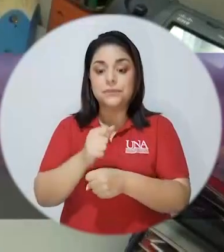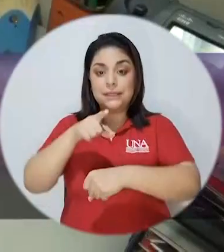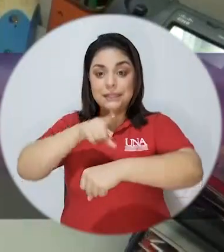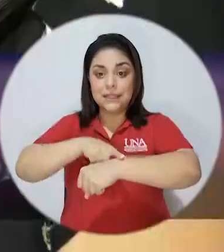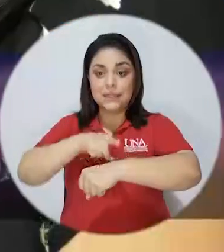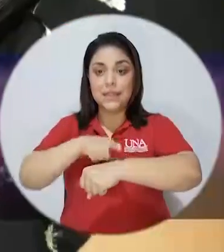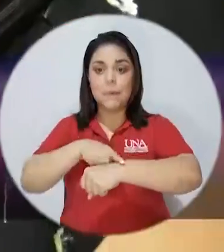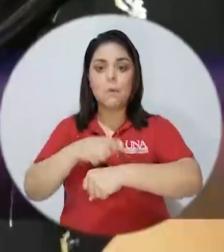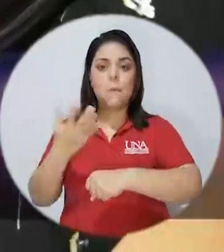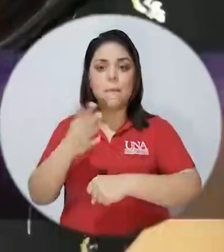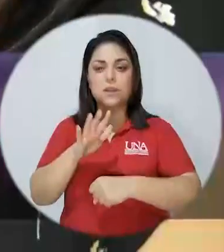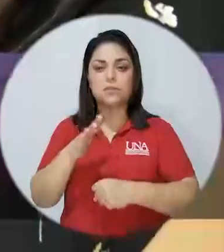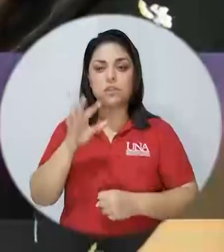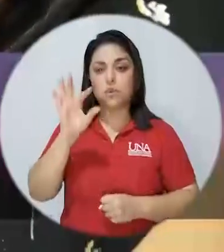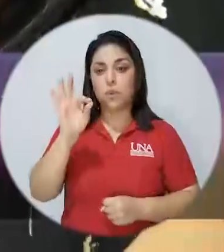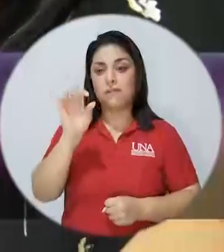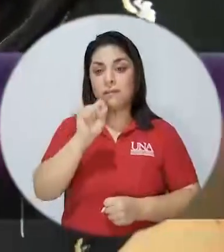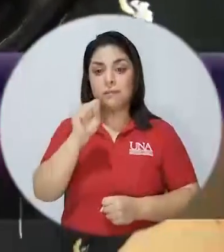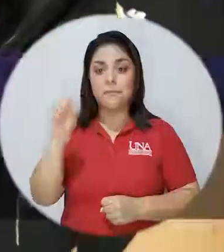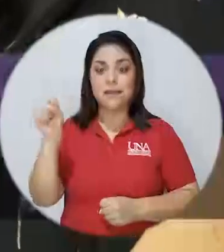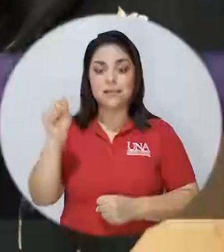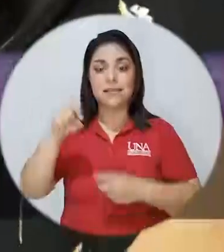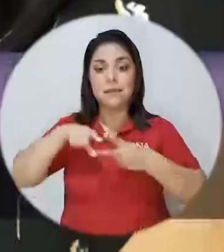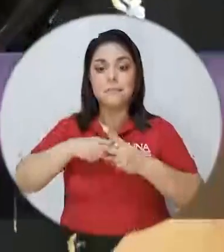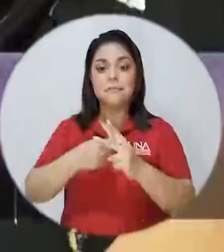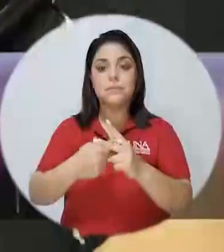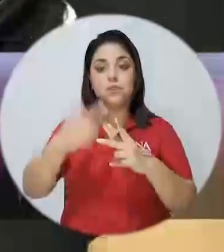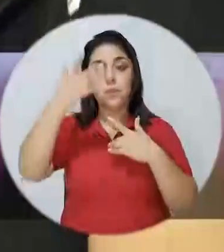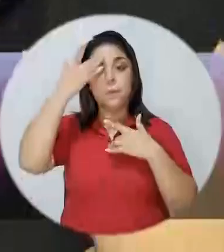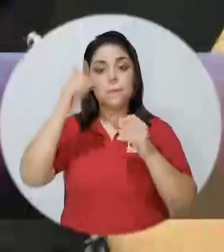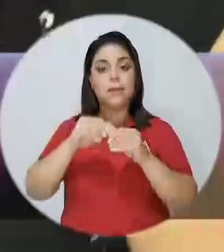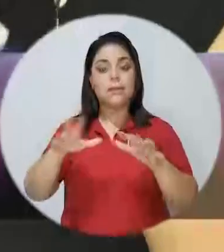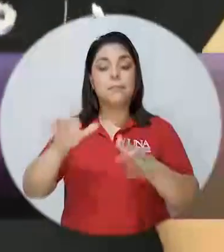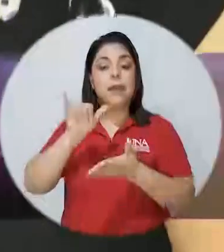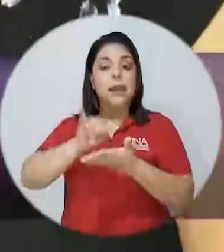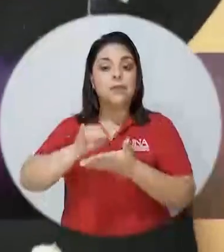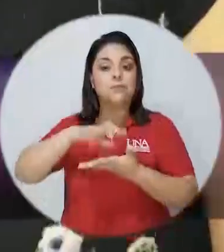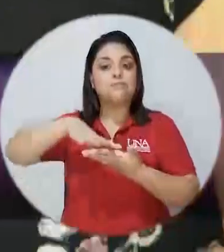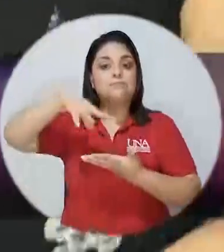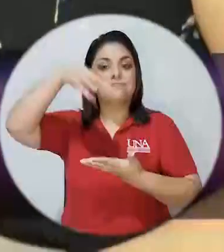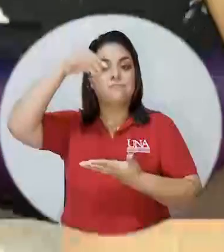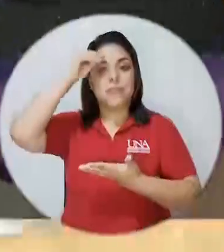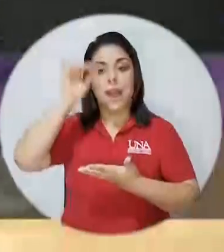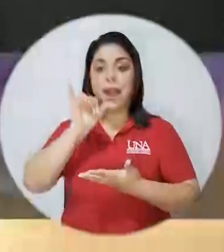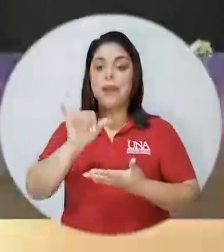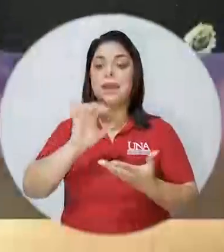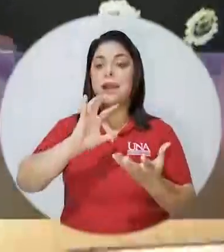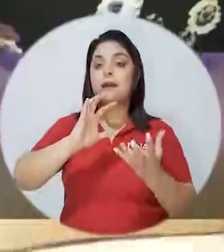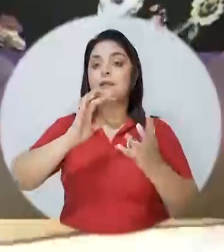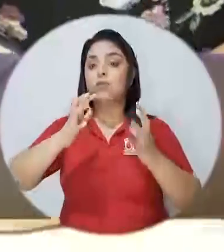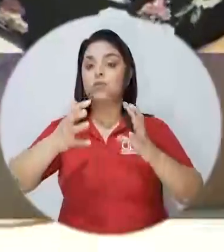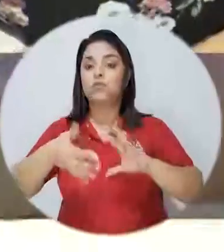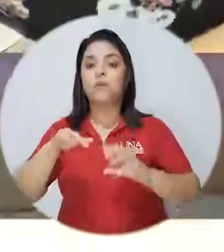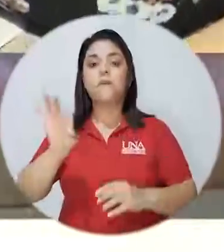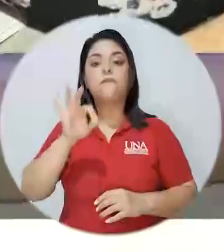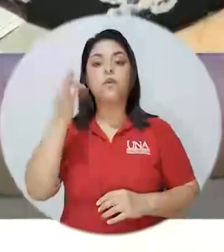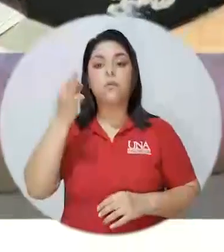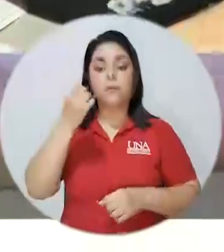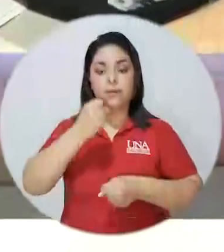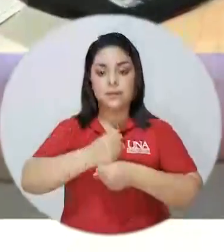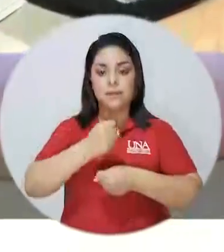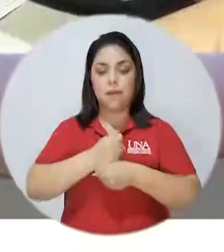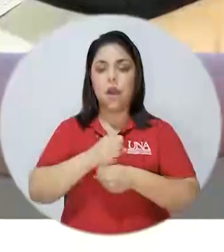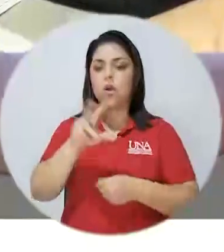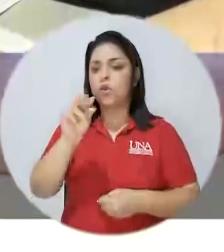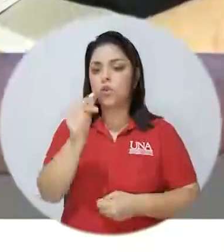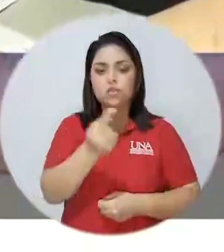actualmente ya con este periodo de más o menos casi 9 meses de aprendizaje, estamos apelando a una evolución de las formas de trabajo. Ya no hablamos específicamente